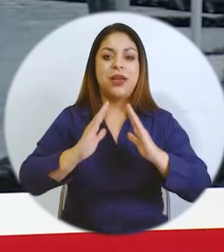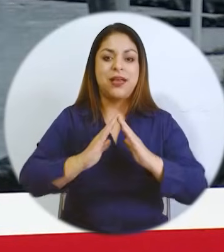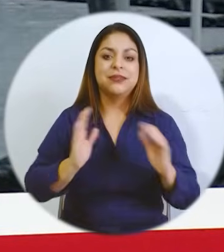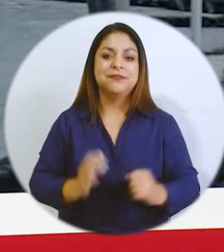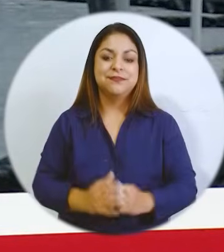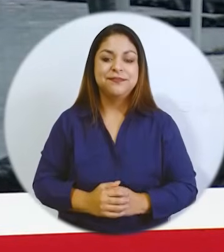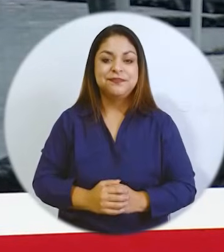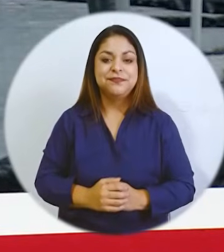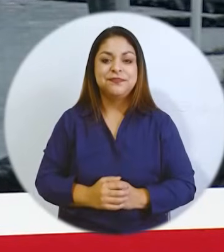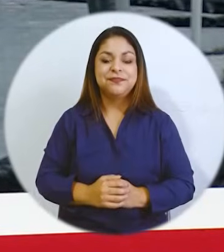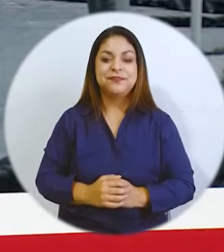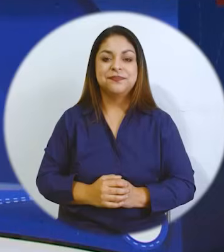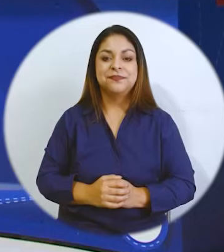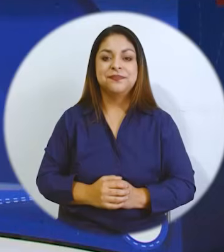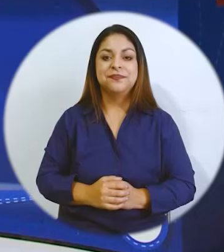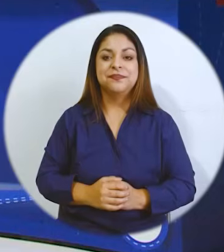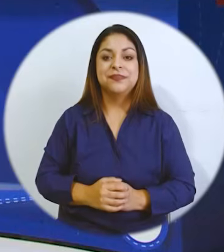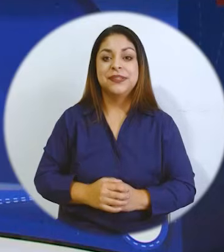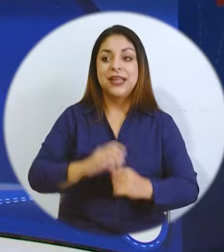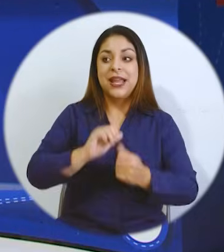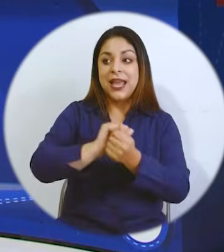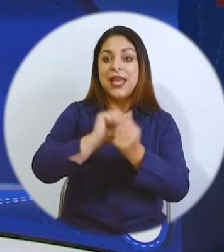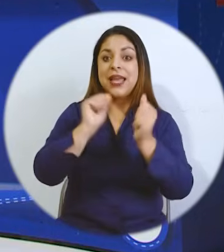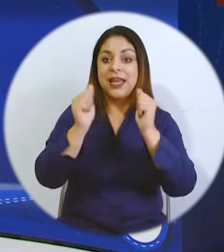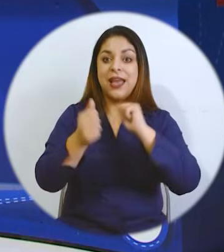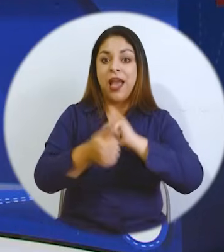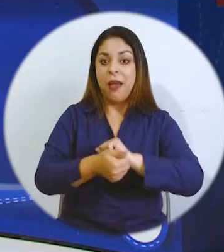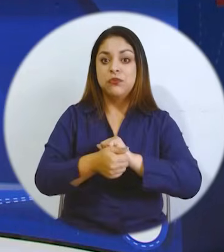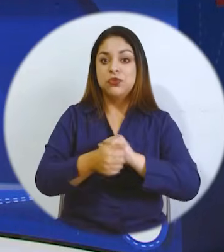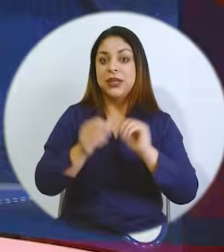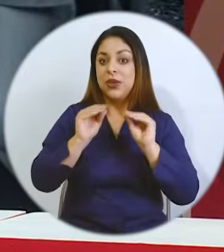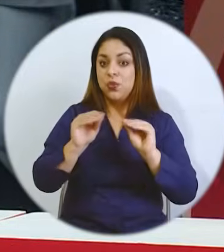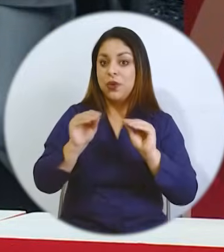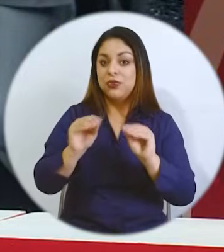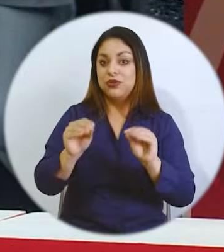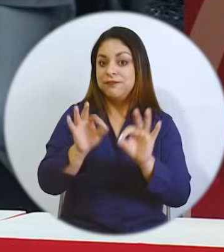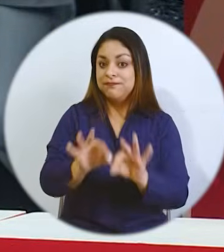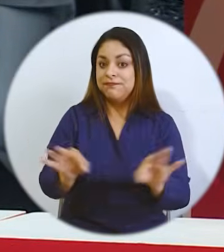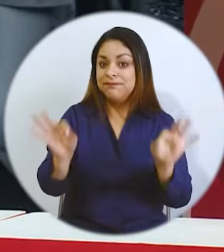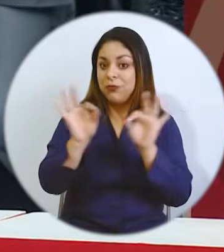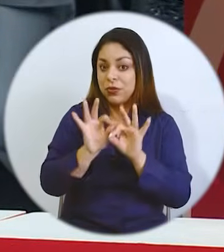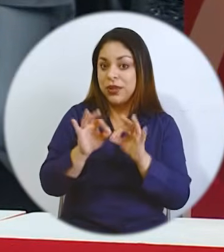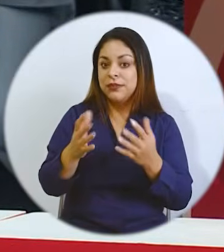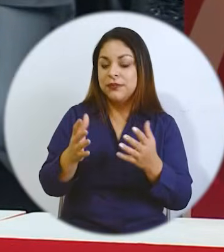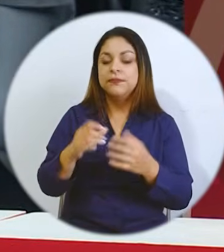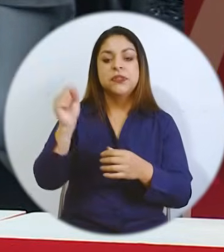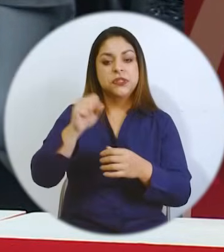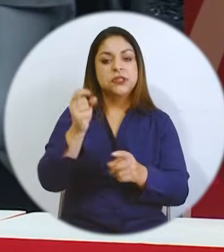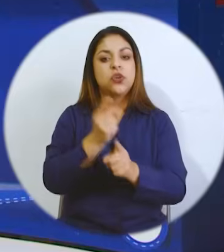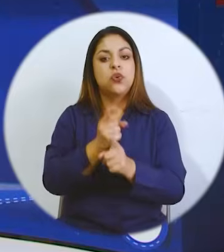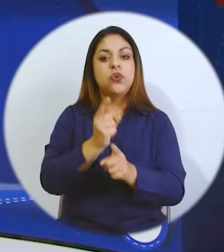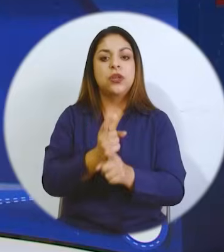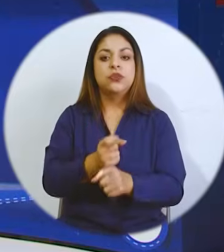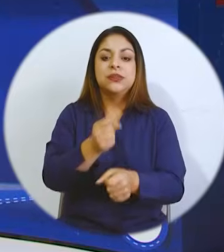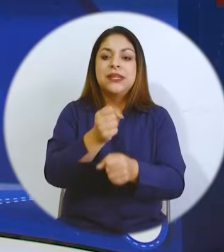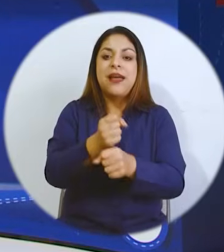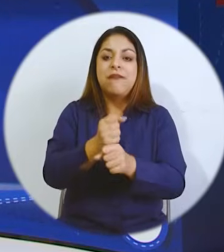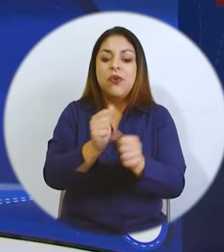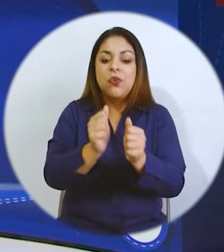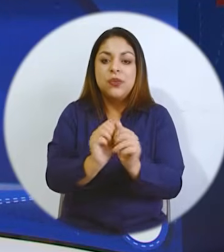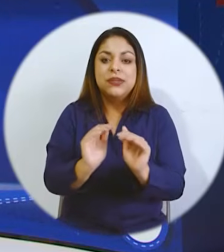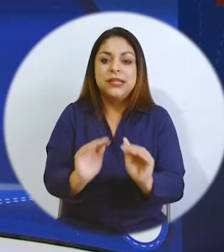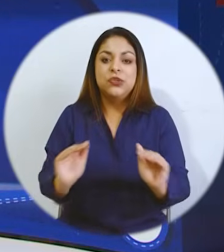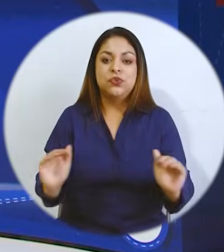en nuestras casas. Cambios en los que la educación de la población es fundamental. Sí, el trabajo con las niñas en